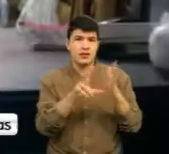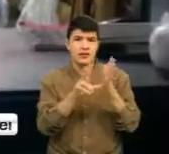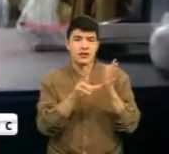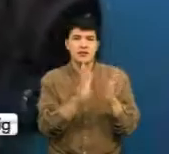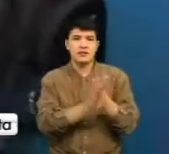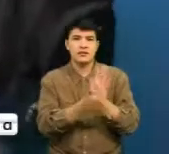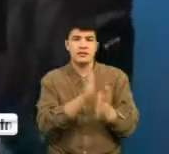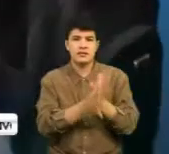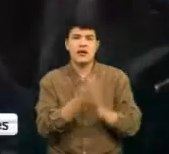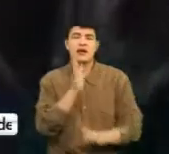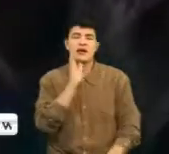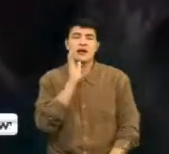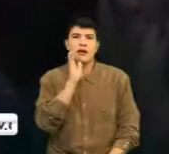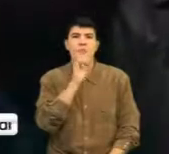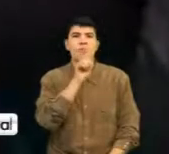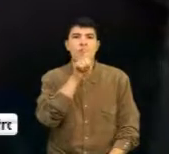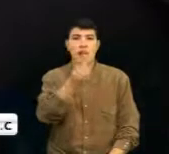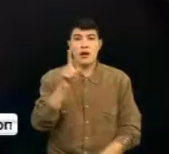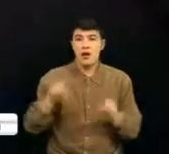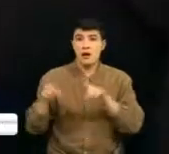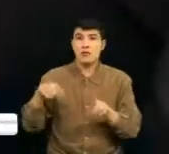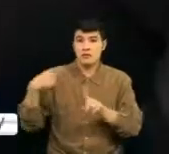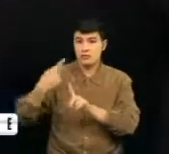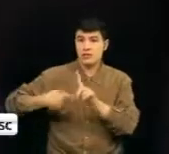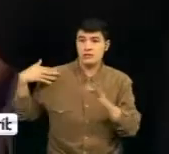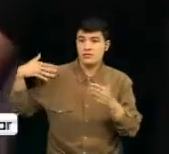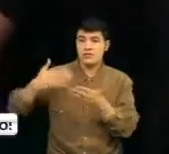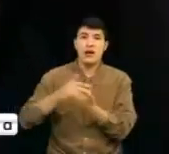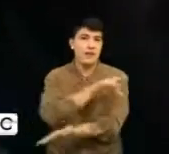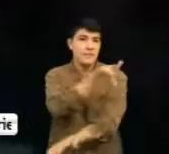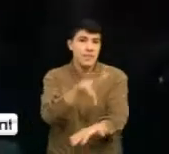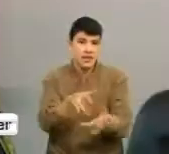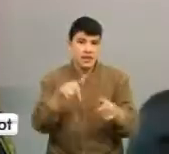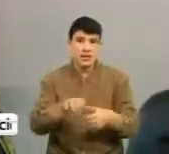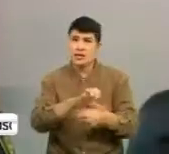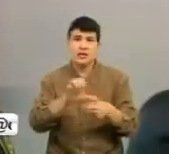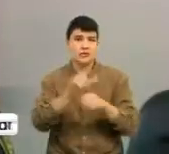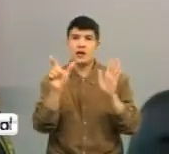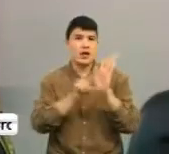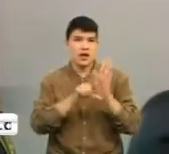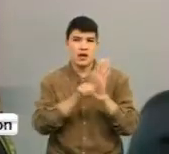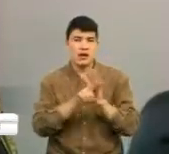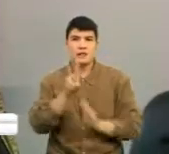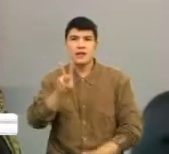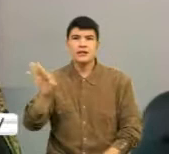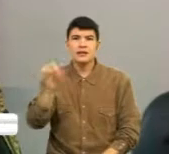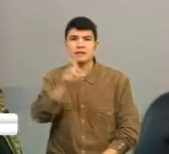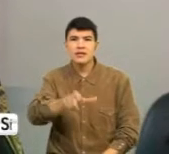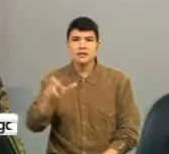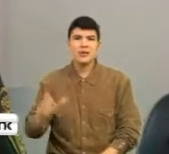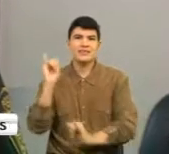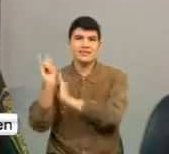centro de bucaramanga y desde hace varios meses habían llegado ilegalmente a la ciudad se encontraron 23 ciudadanos extranjeros